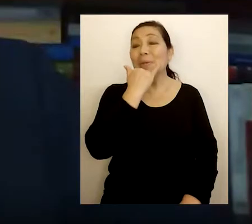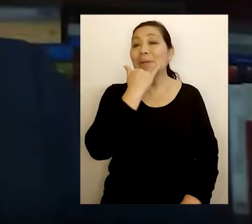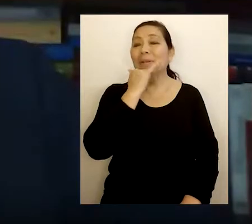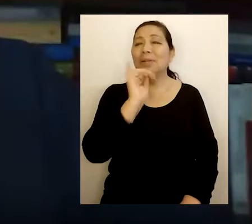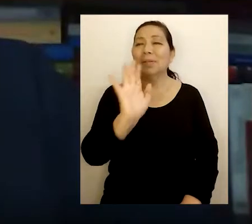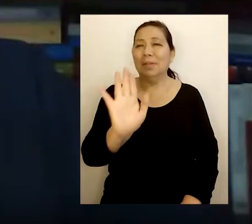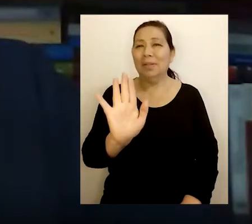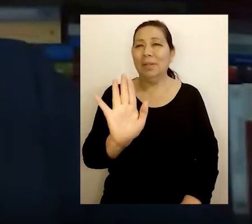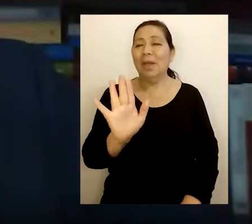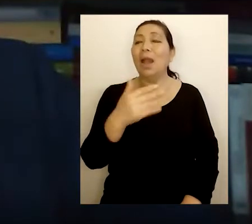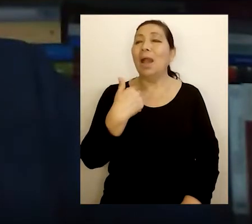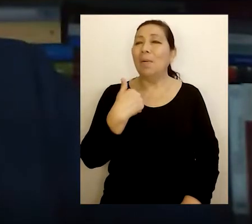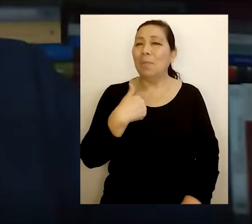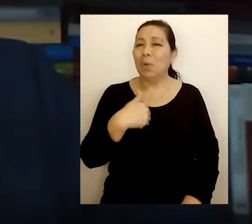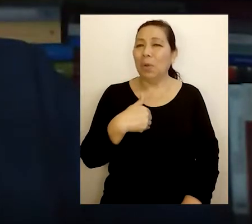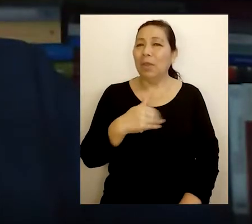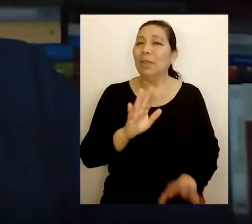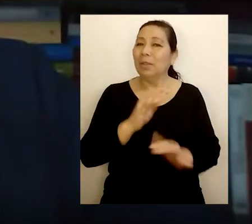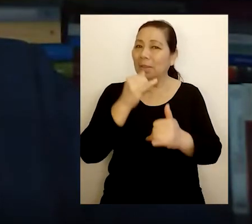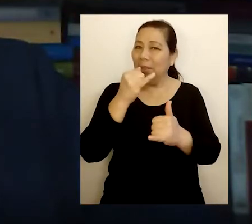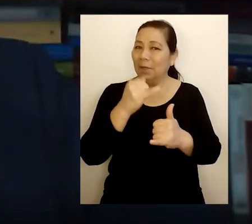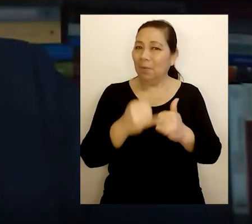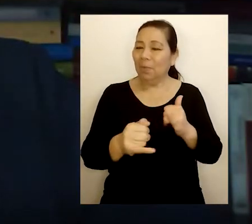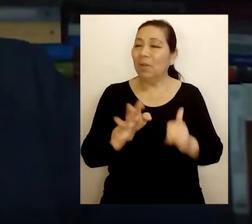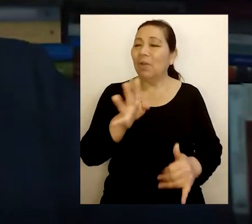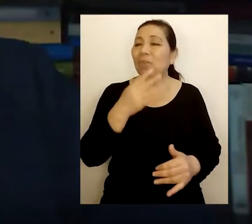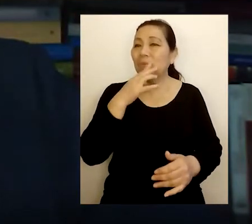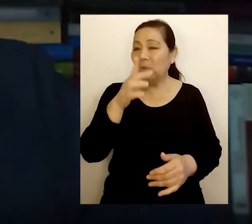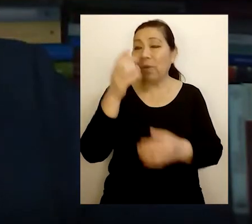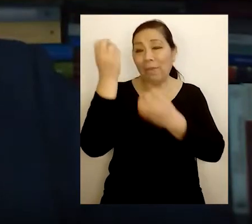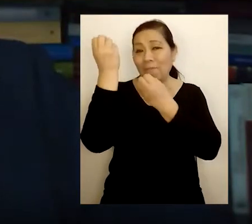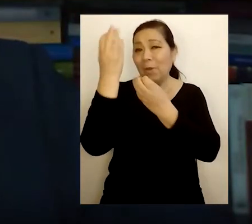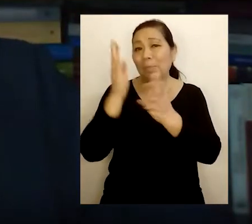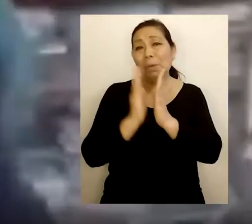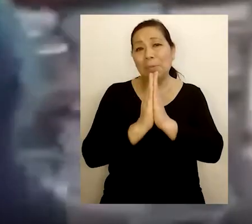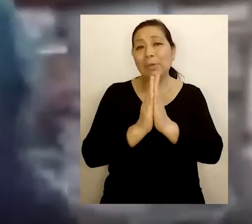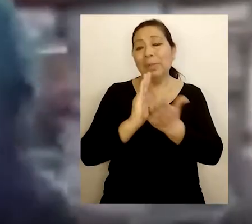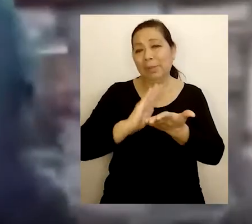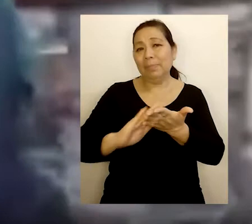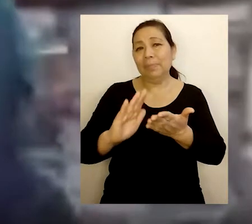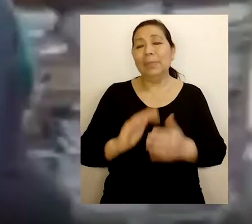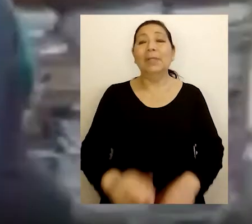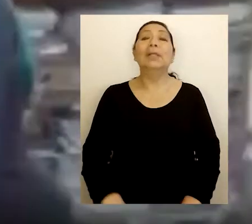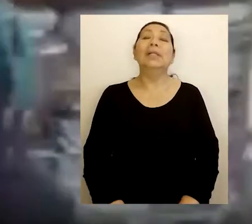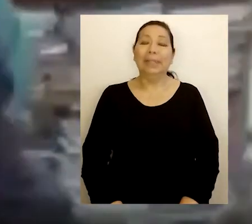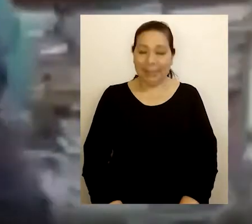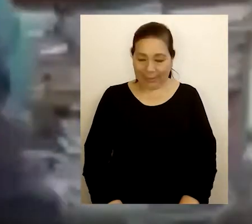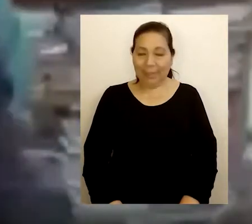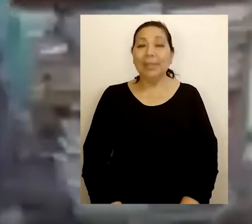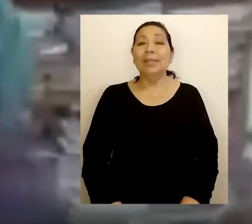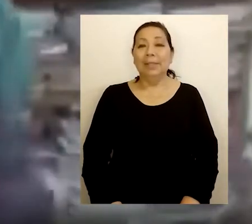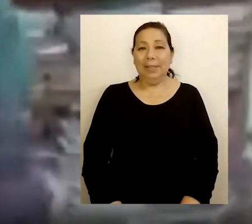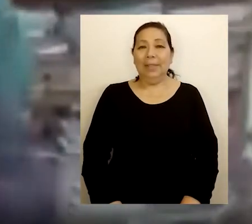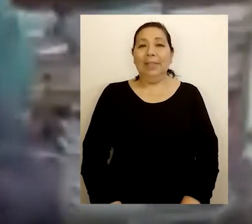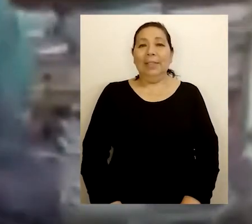abogado, le instamos a que vaya ya concluyendo su informe. Efectivamente, muchas gracias. Sí,